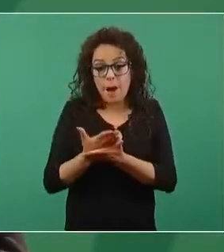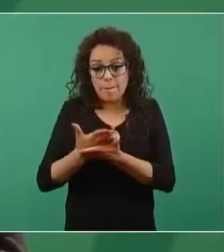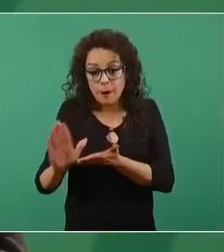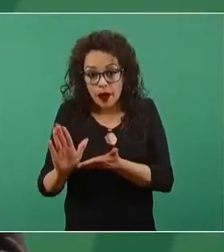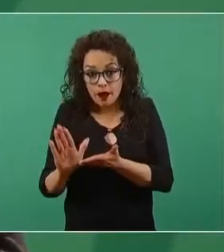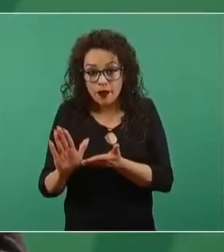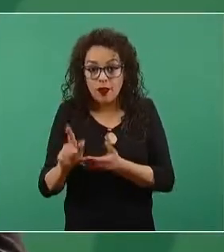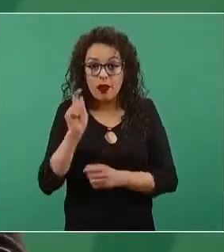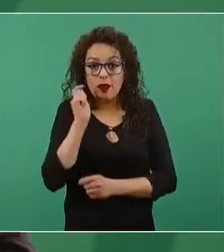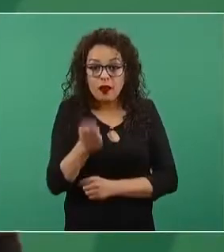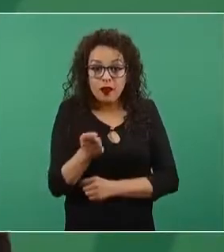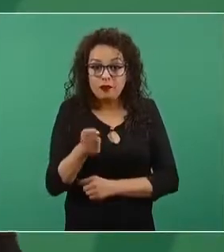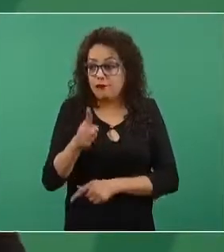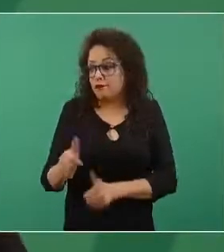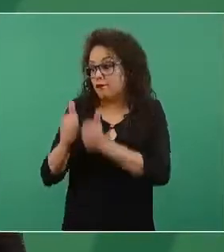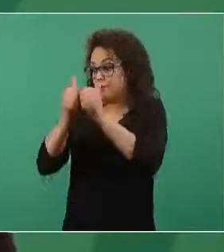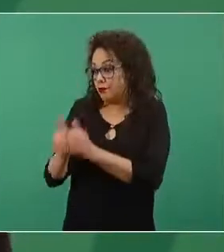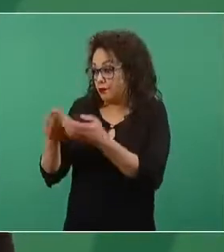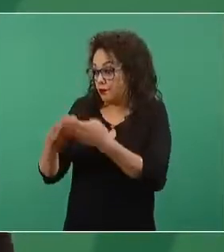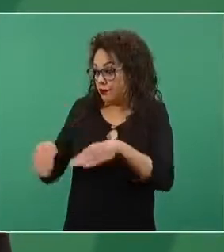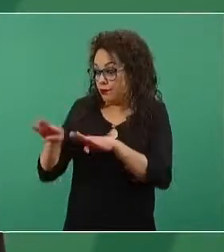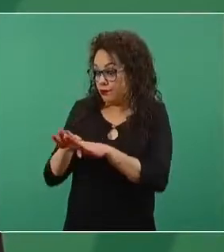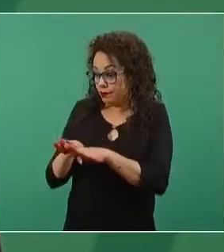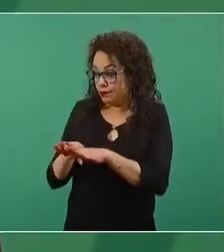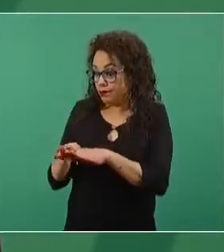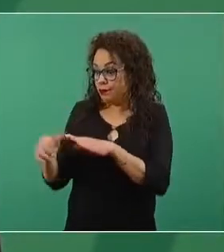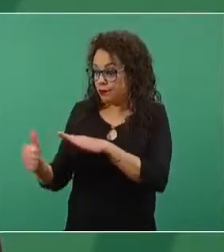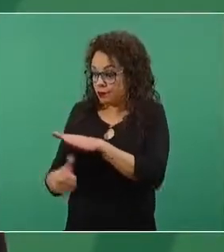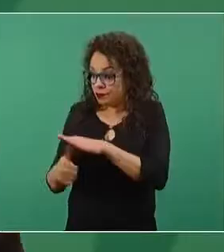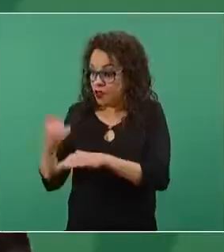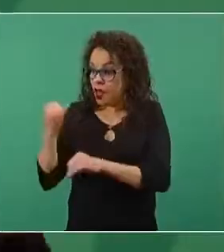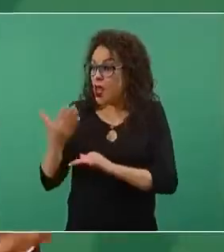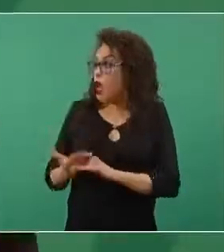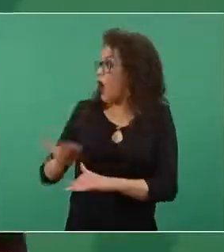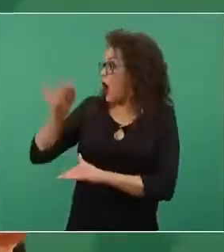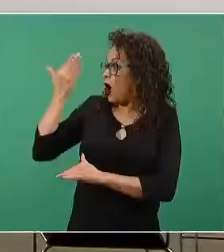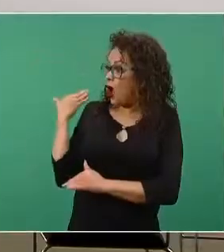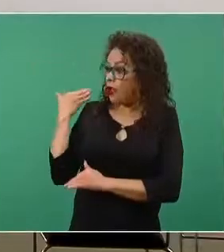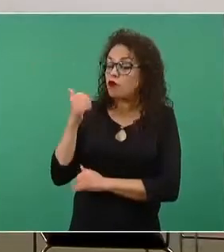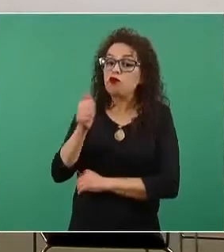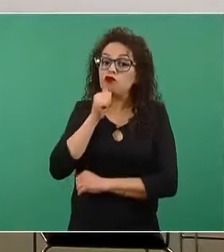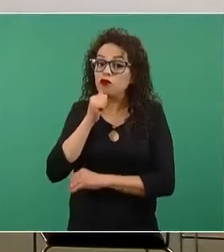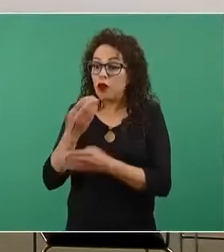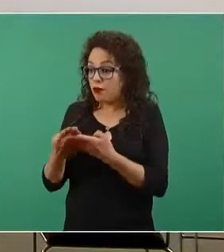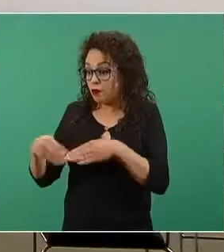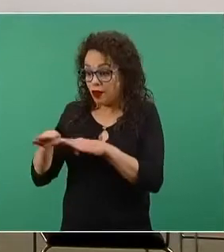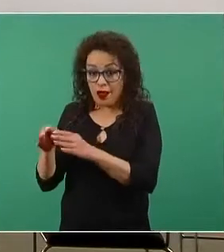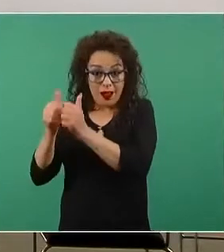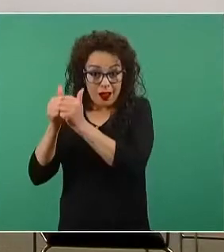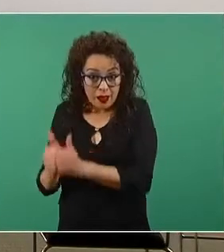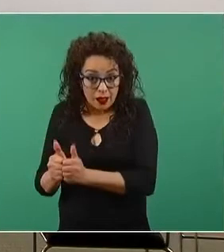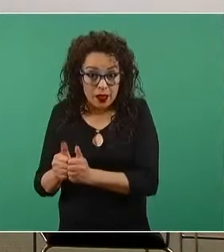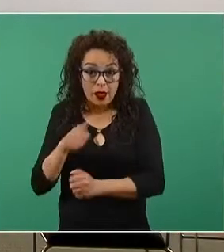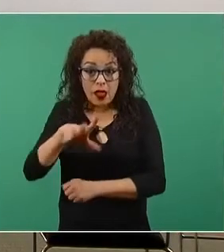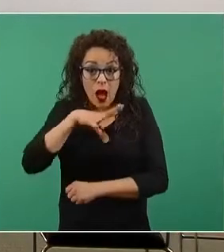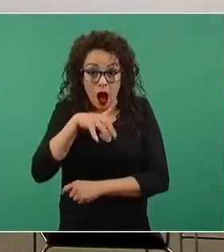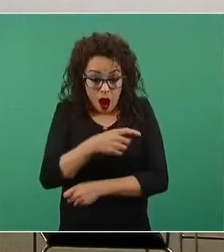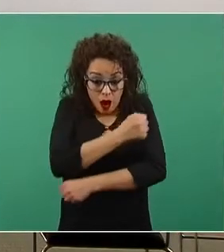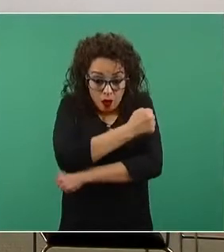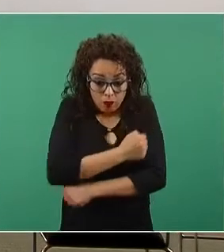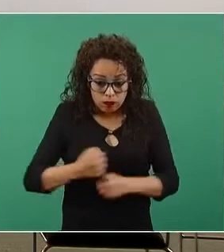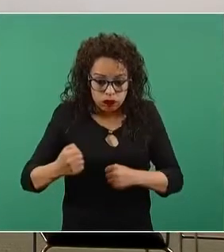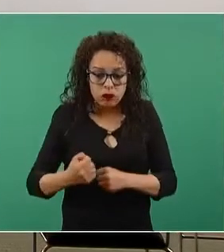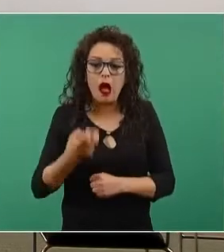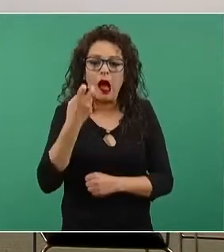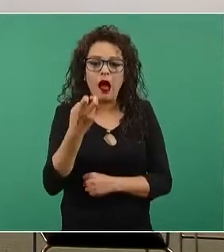o haber estado en confinamiento, pues ya traías un índice de masa corporal, hablemos de sobrepeso, ¿no? Pues obviamente la ecuación pues